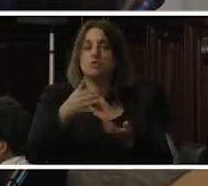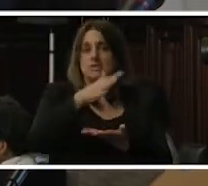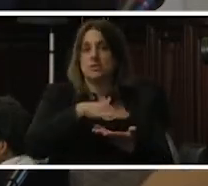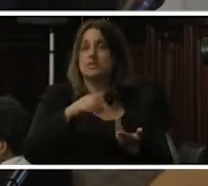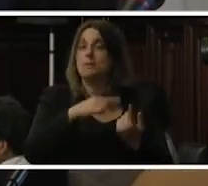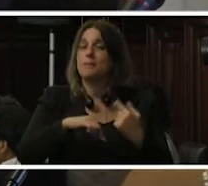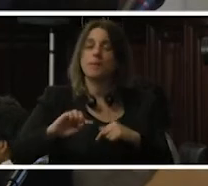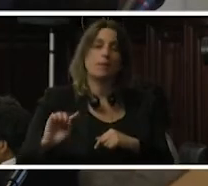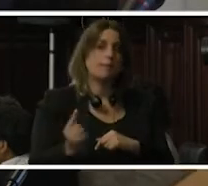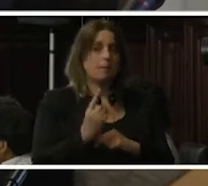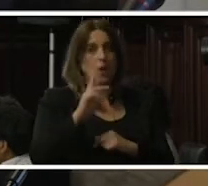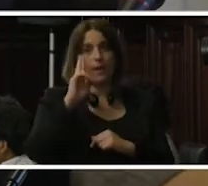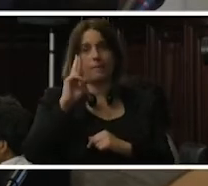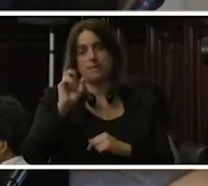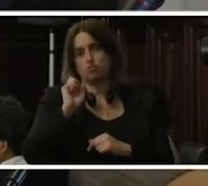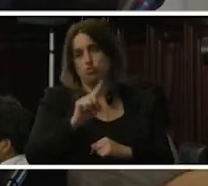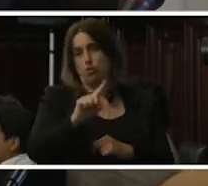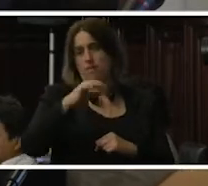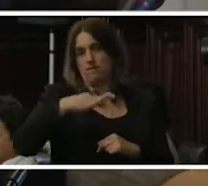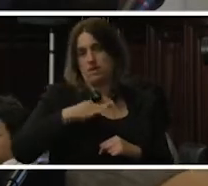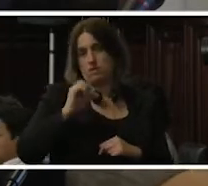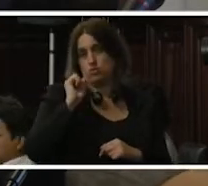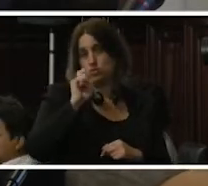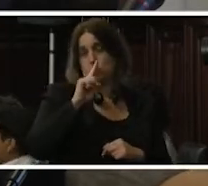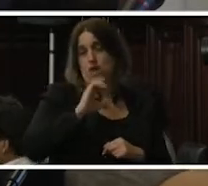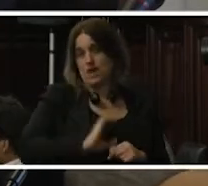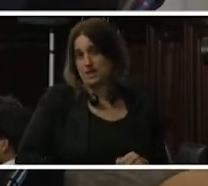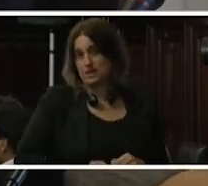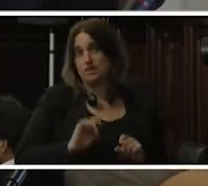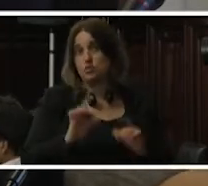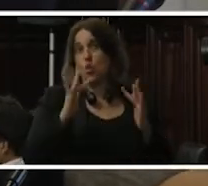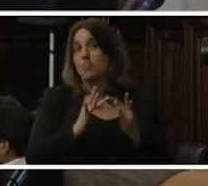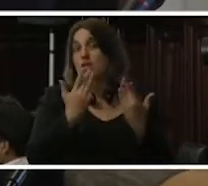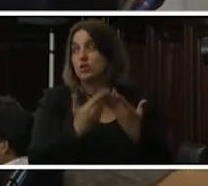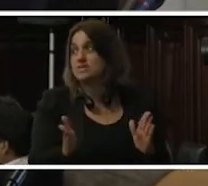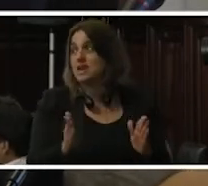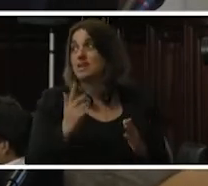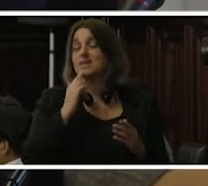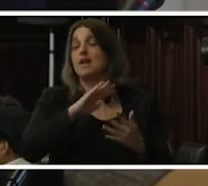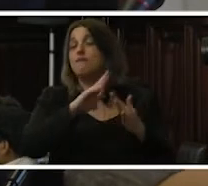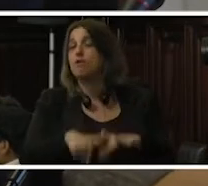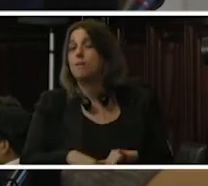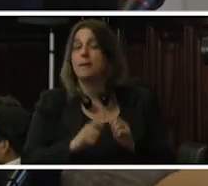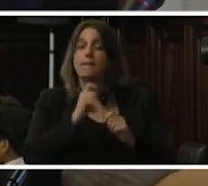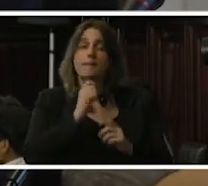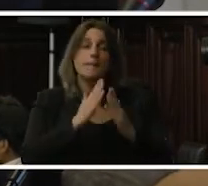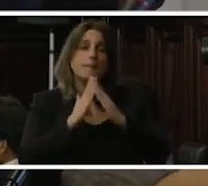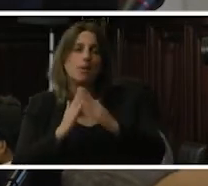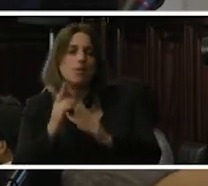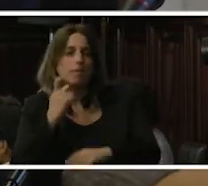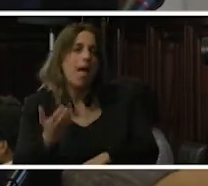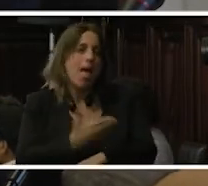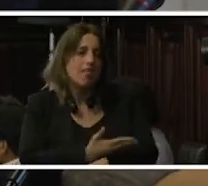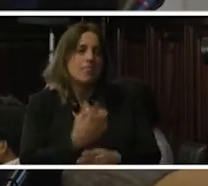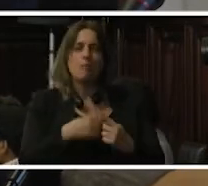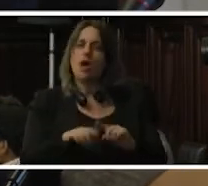respetando las características de este contacto inicial y el diseño de la consulta previa con esas características particulares,